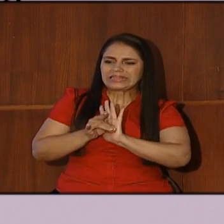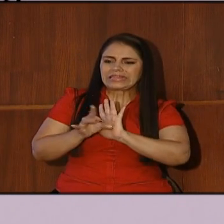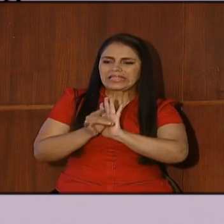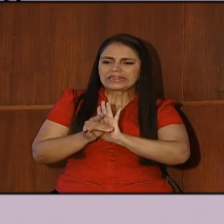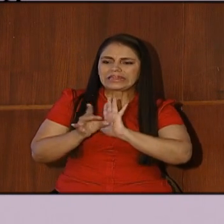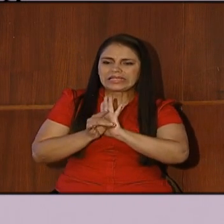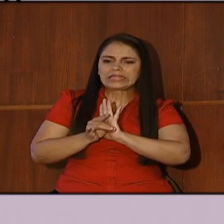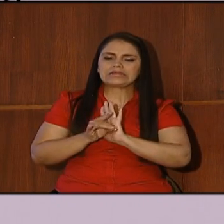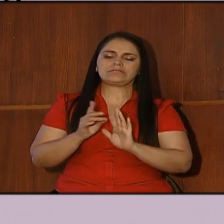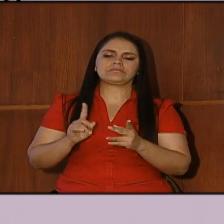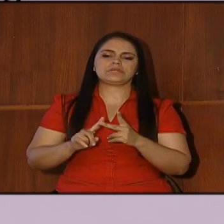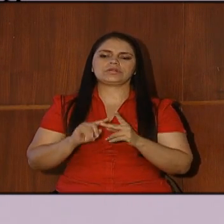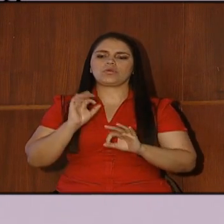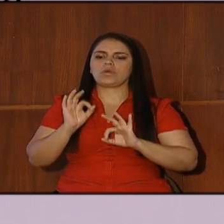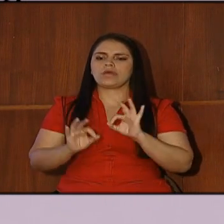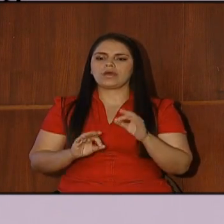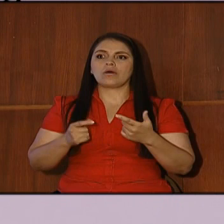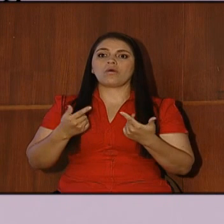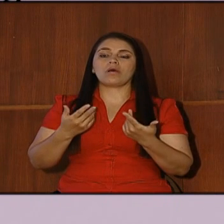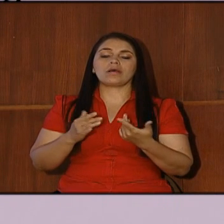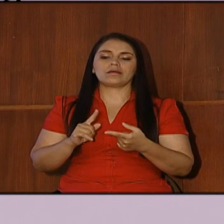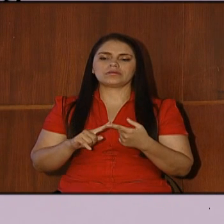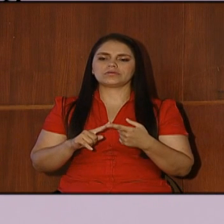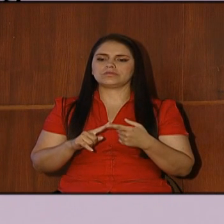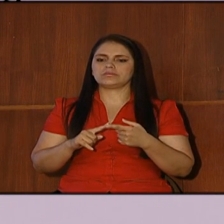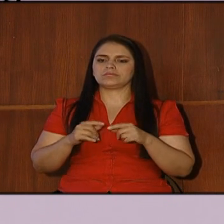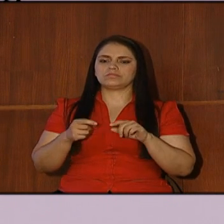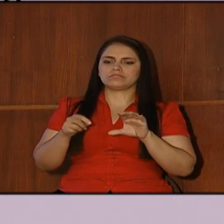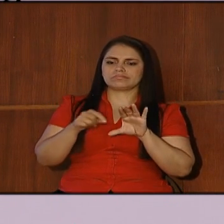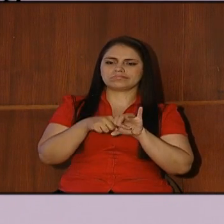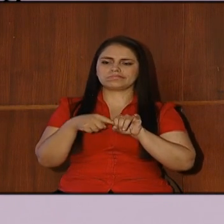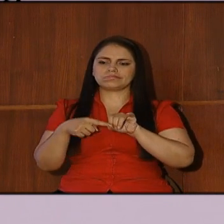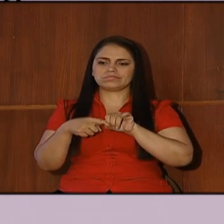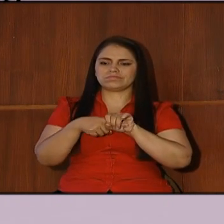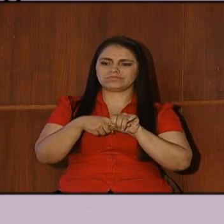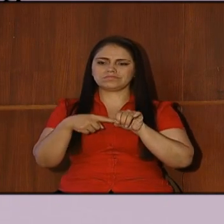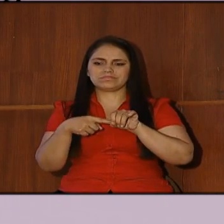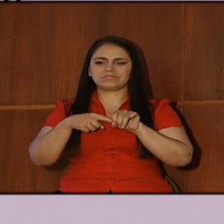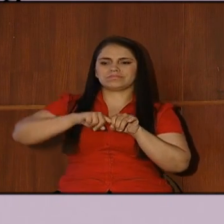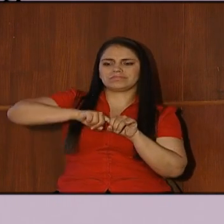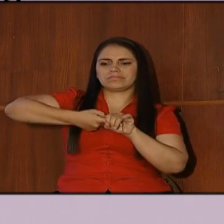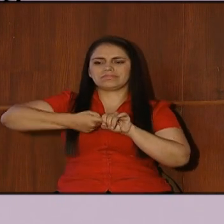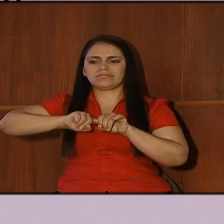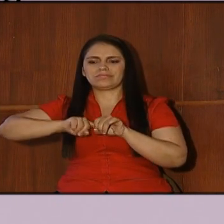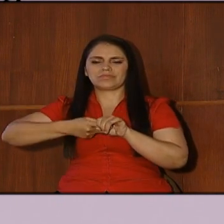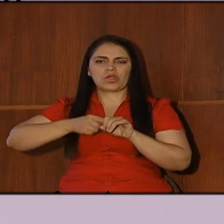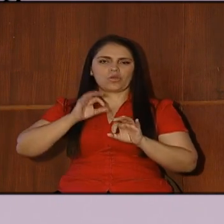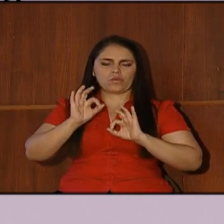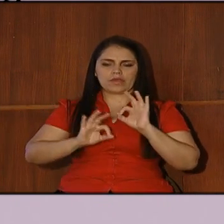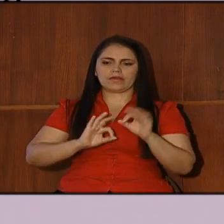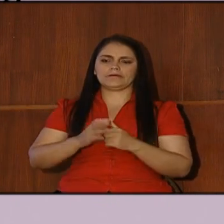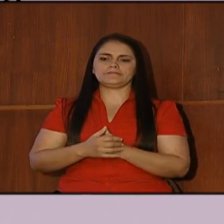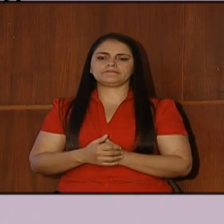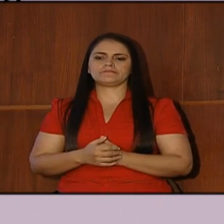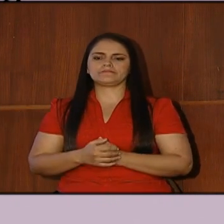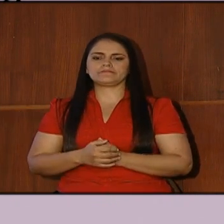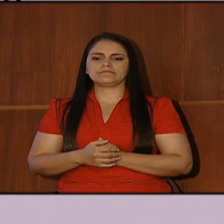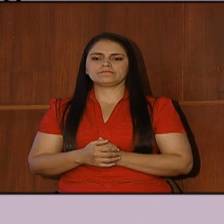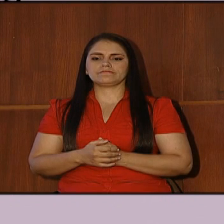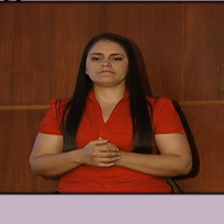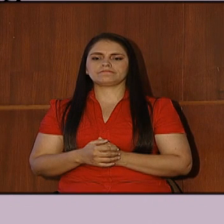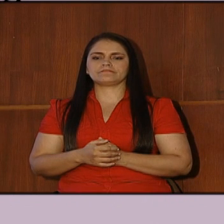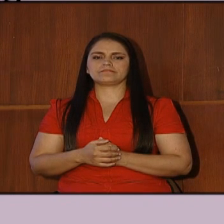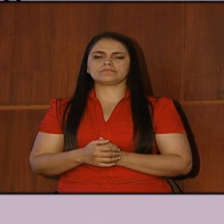al tejido, al estómago, hay que estarla moviendo, hay que estarla rotando. Y este anillito tiene que